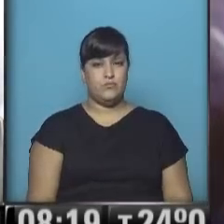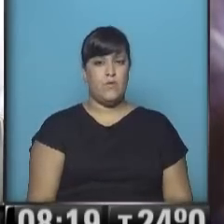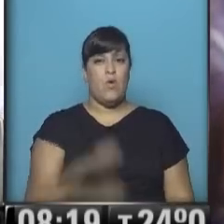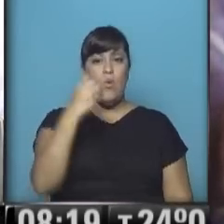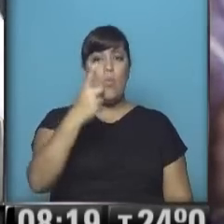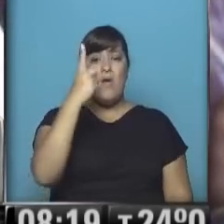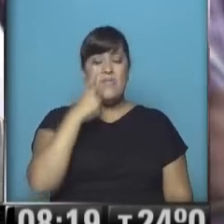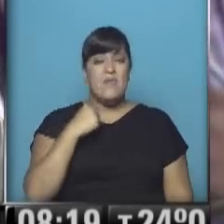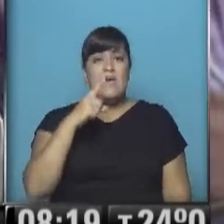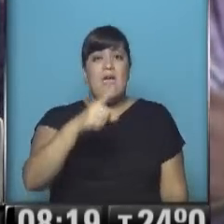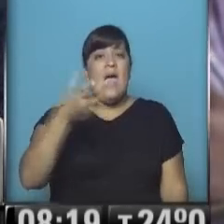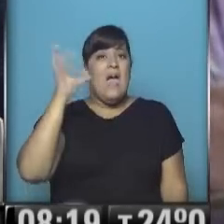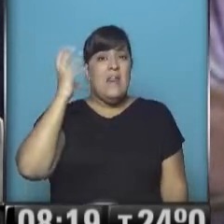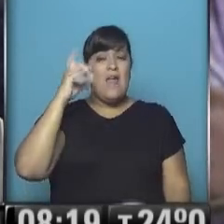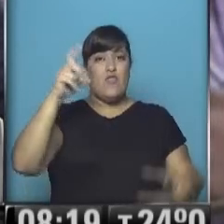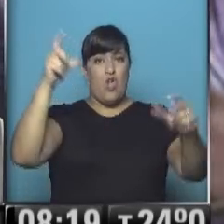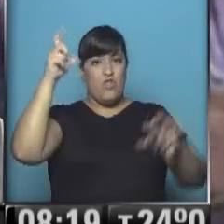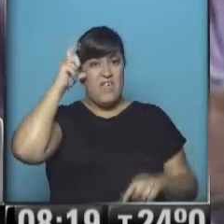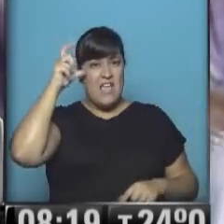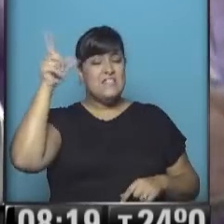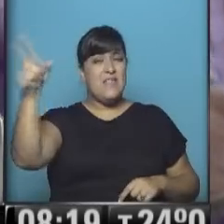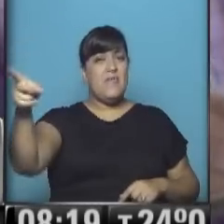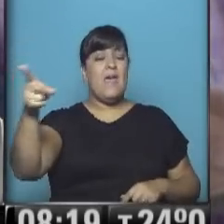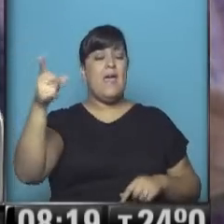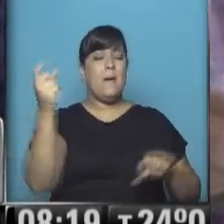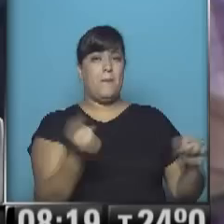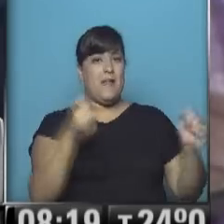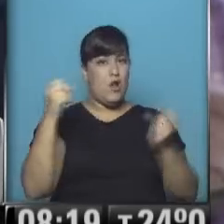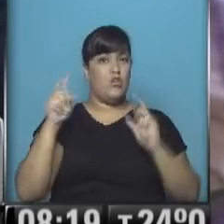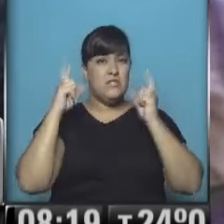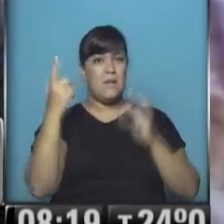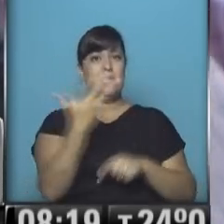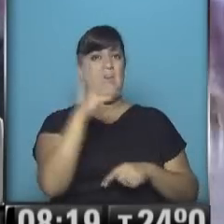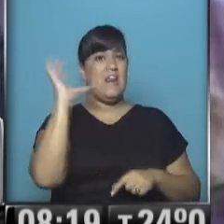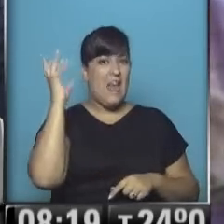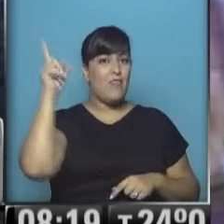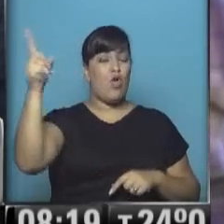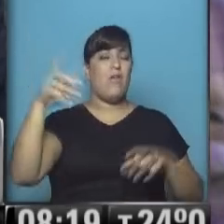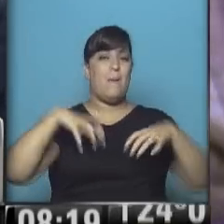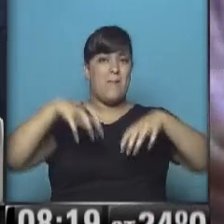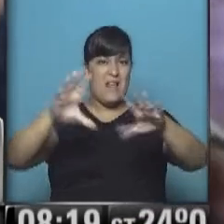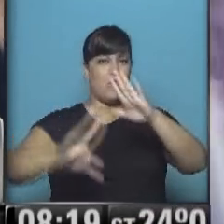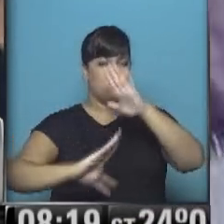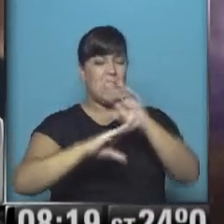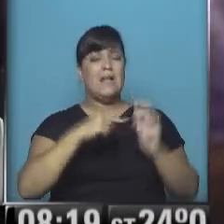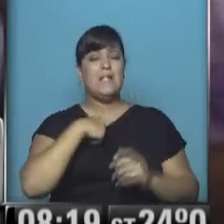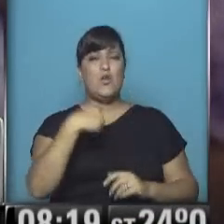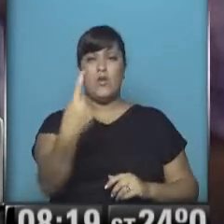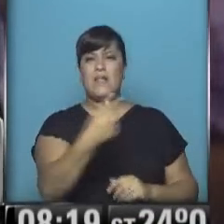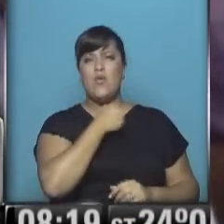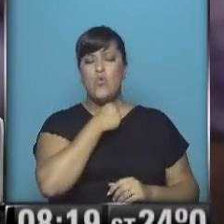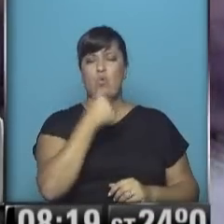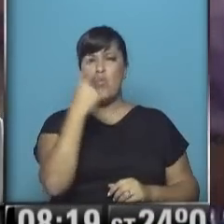de Radio 10 San Carlos Bariloche y la FM El Mercado Central. Le quiero hacer una pregunta sobre la situación